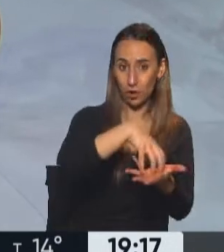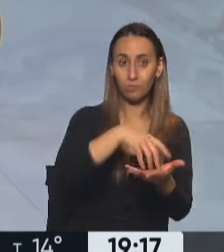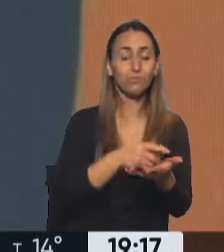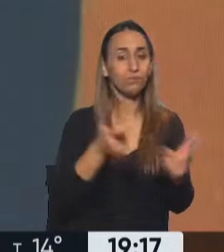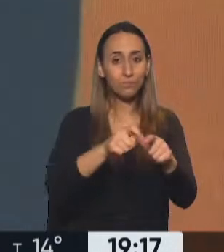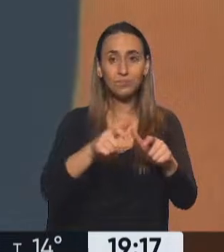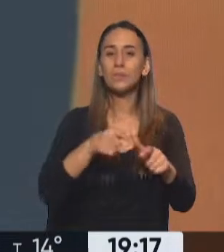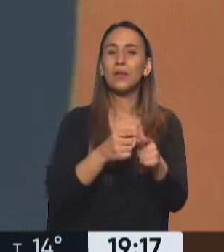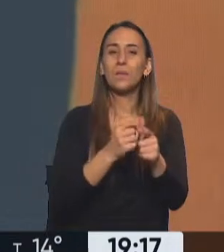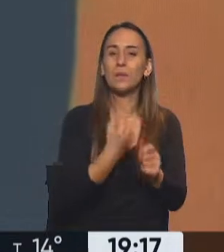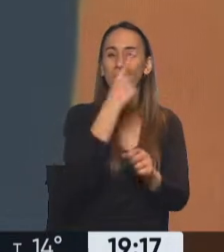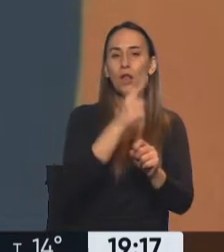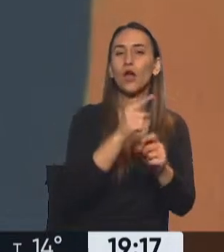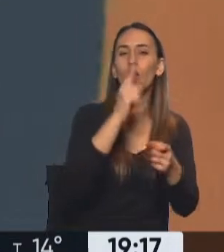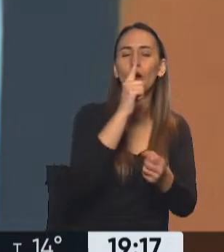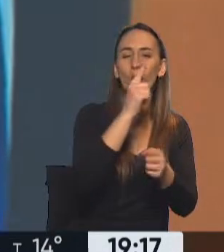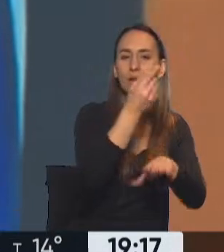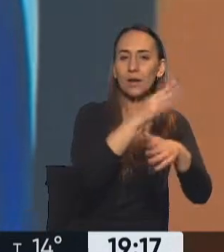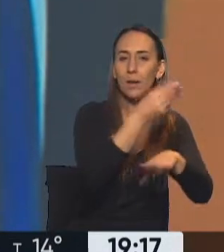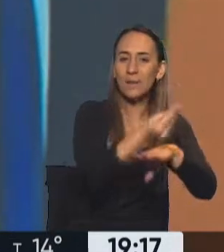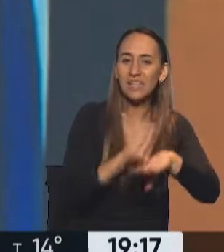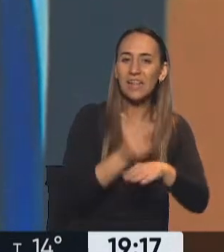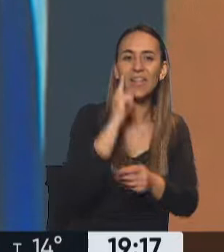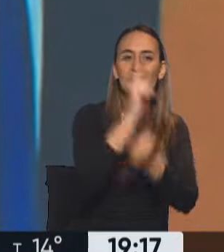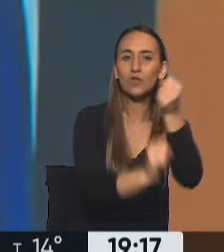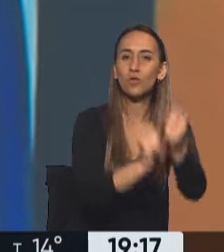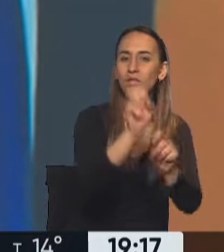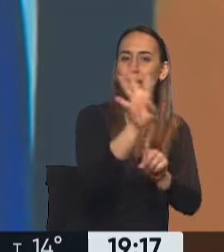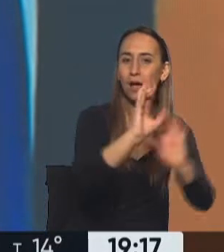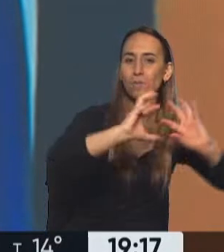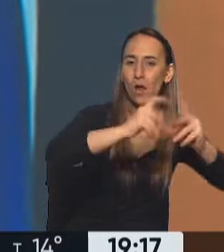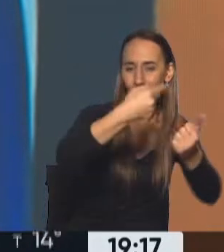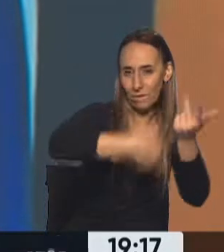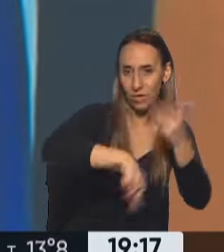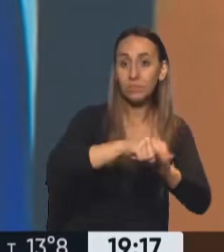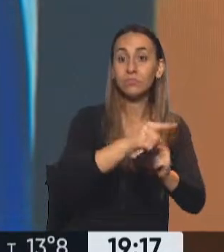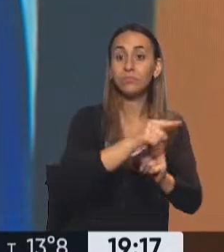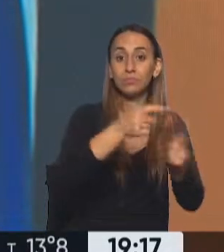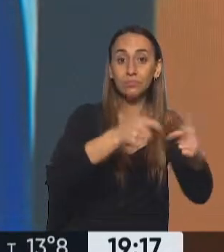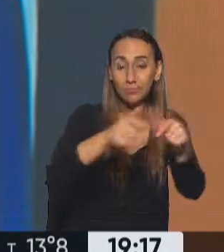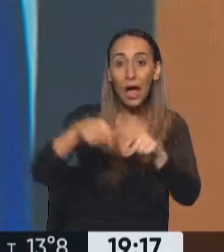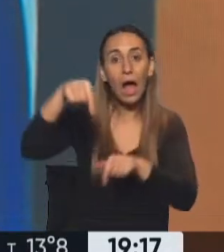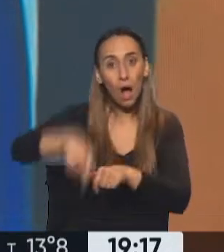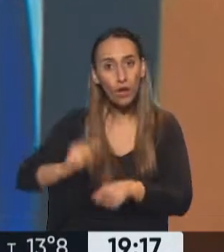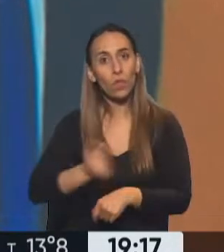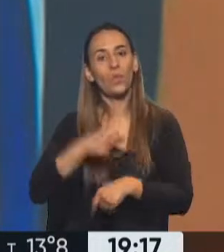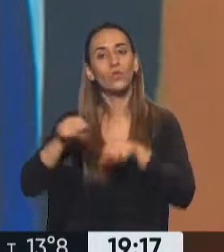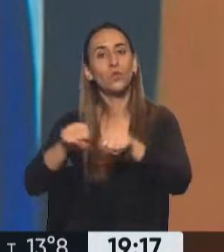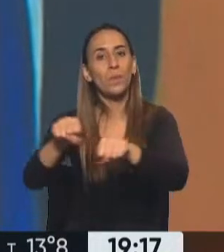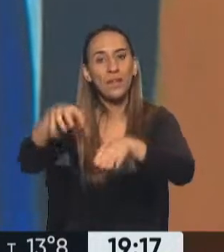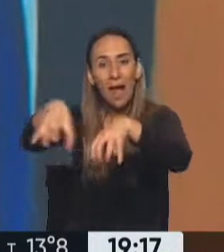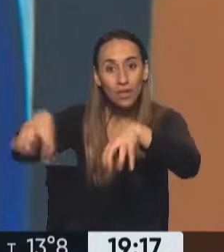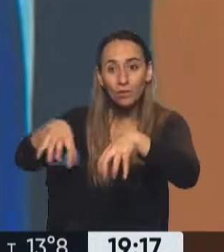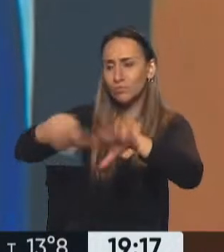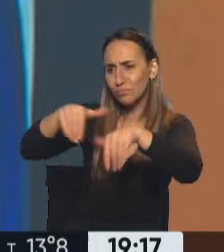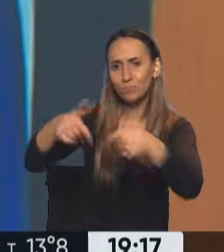la industria molinera, luego con alimenticias, ahora también con supermercadistas. Lo que se está haciendo es básicamente es dar a conocer,